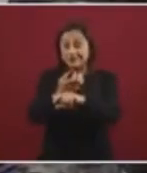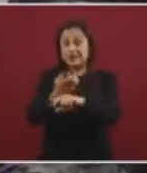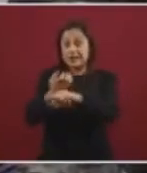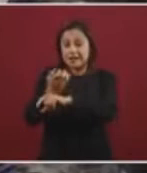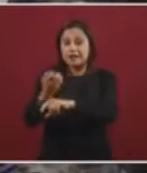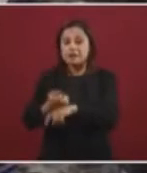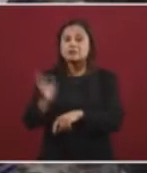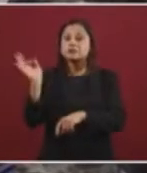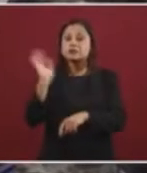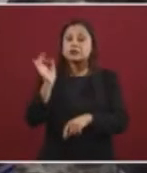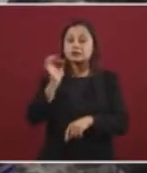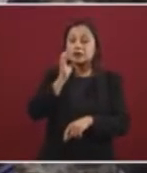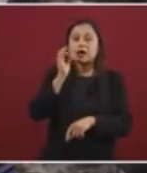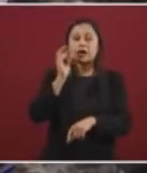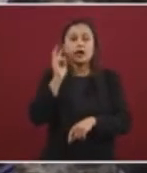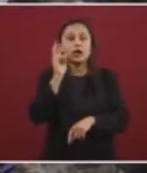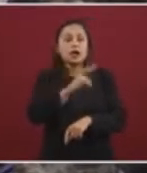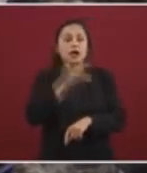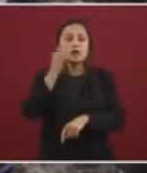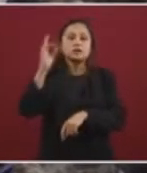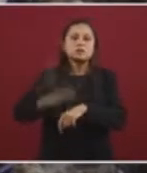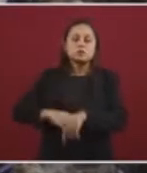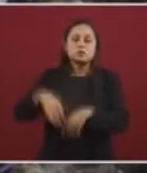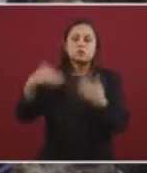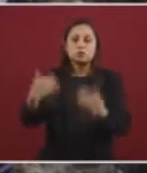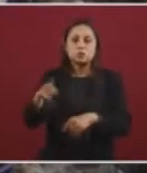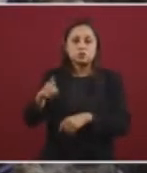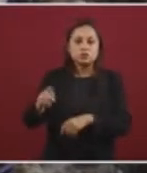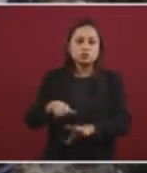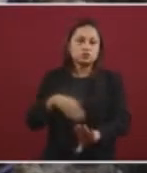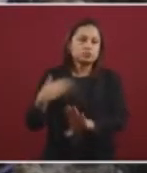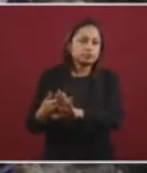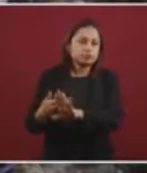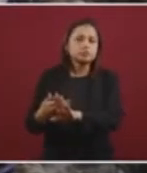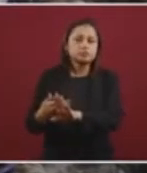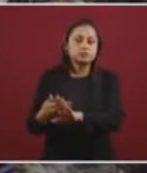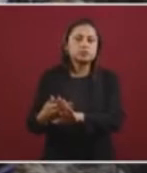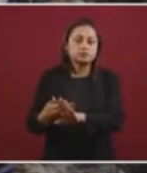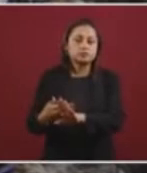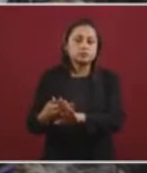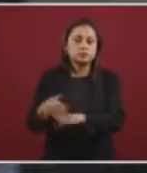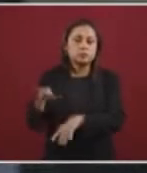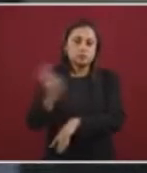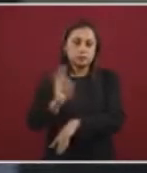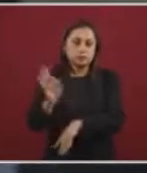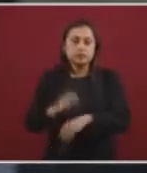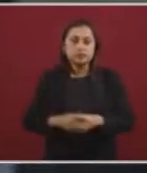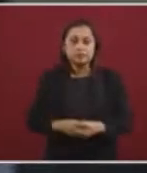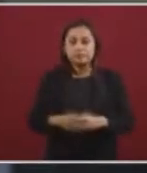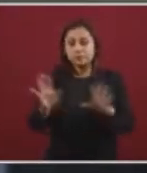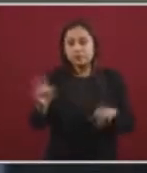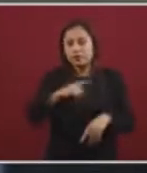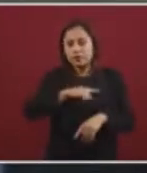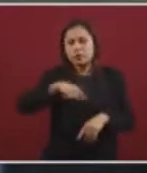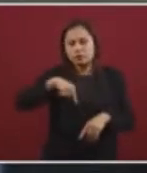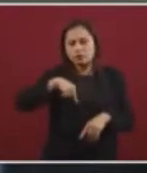los periodistas y en ocasiones incluso amenazarlos. Por supuesto que defendemos la